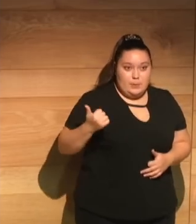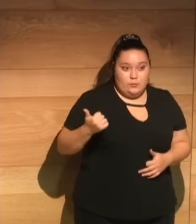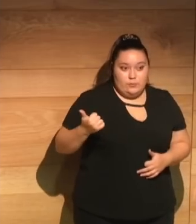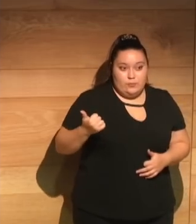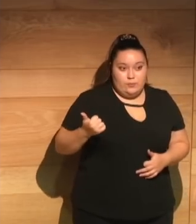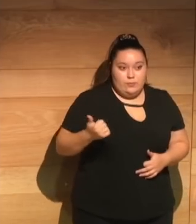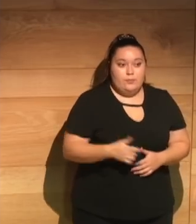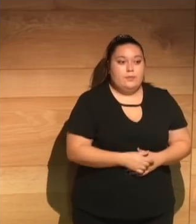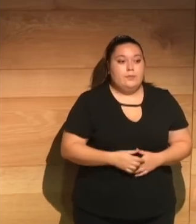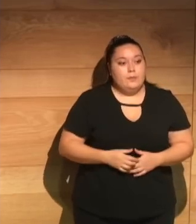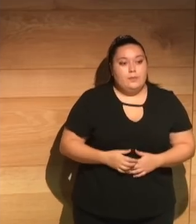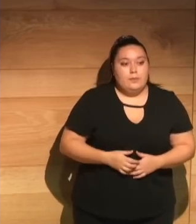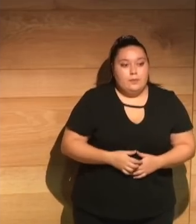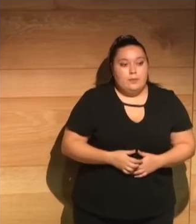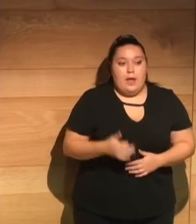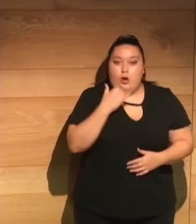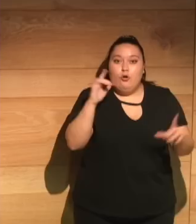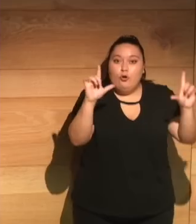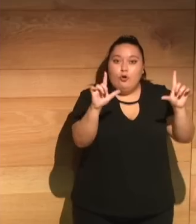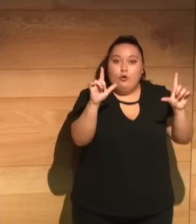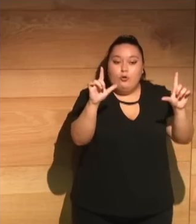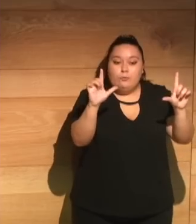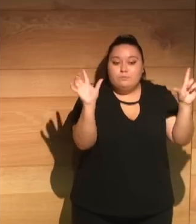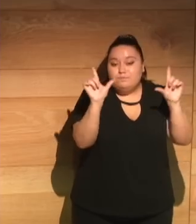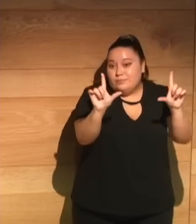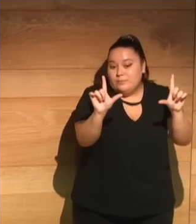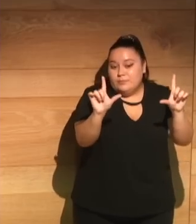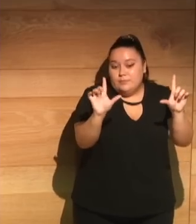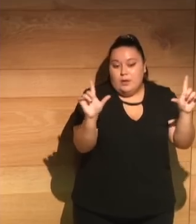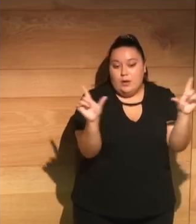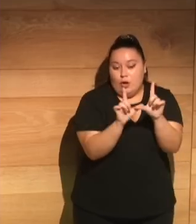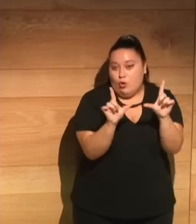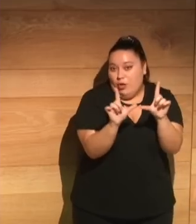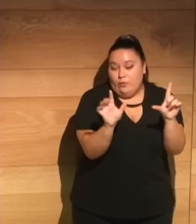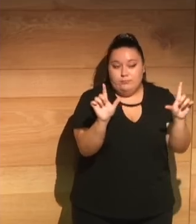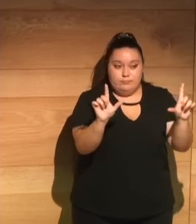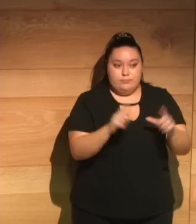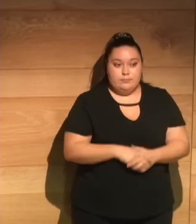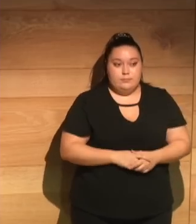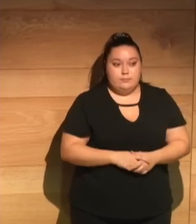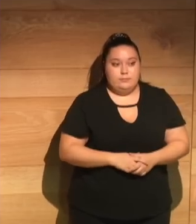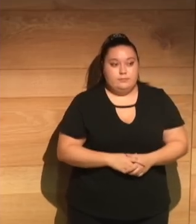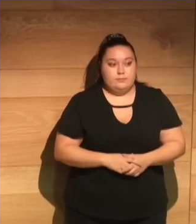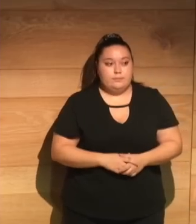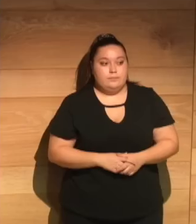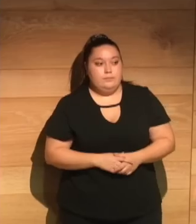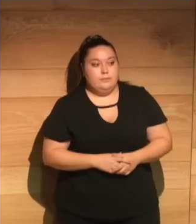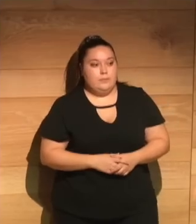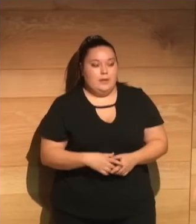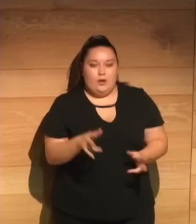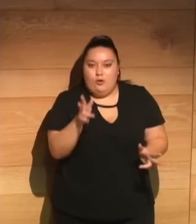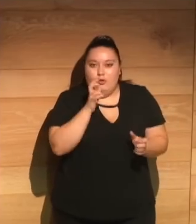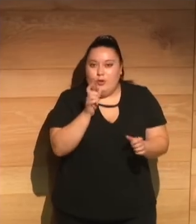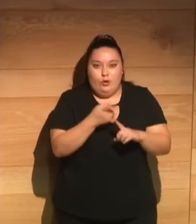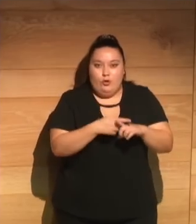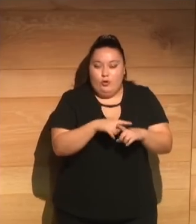marco acotado, que es la clave de todo eso y por eso es tan diferente estar dentro de la tienda de campaña a estar fuera de la tienda de campaña. La mayor aberración